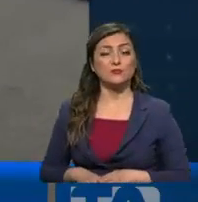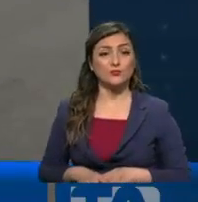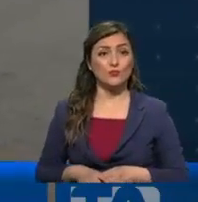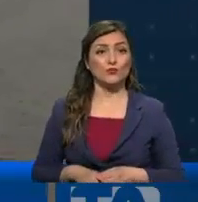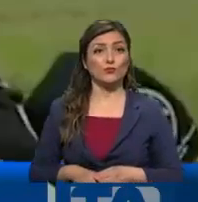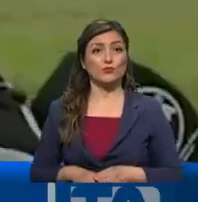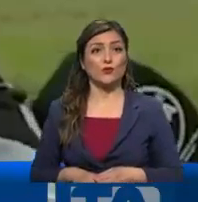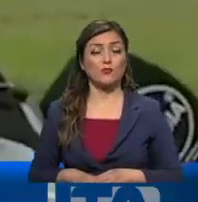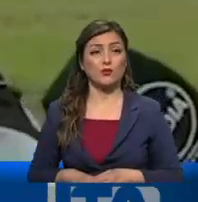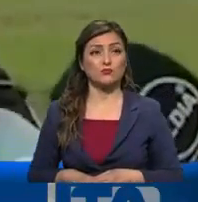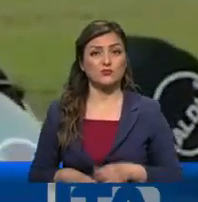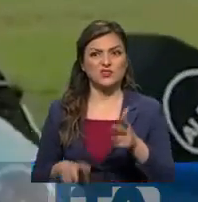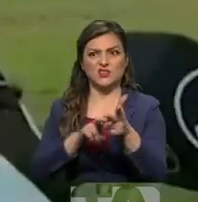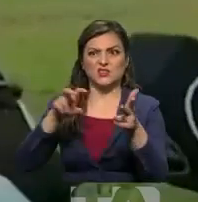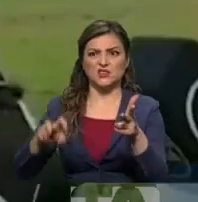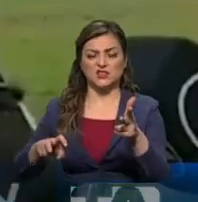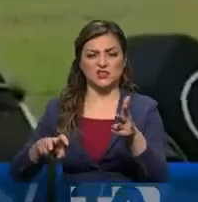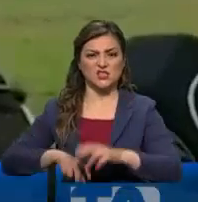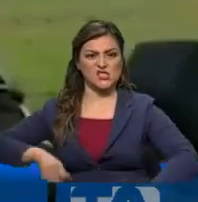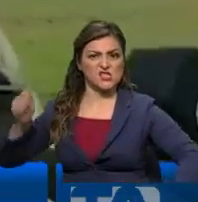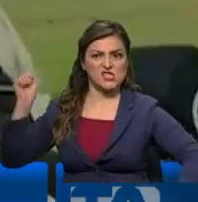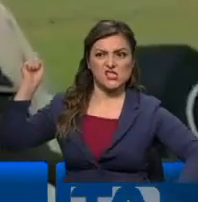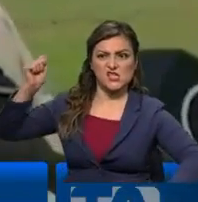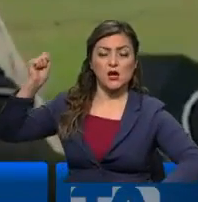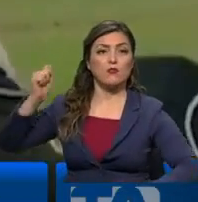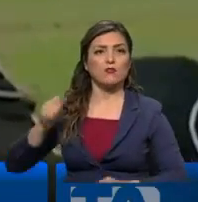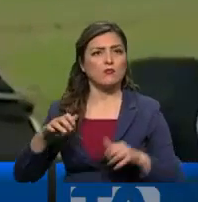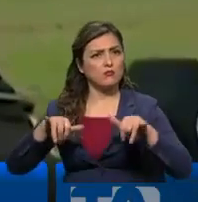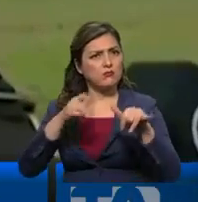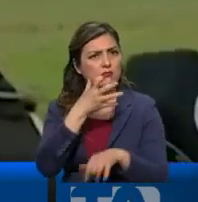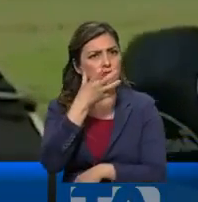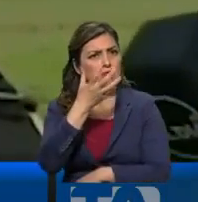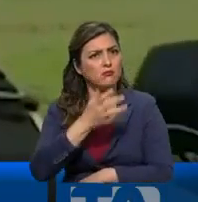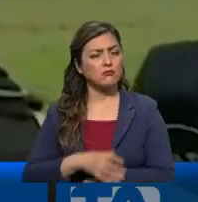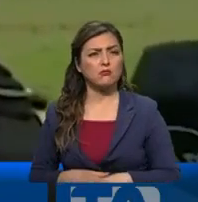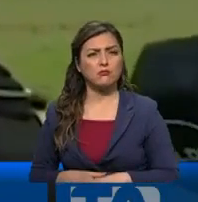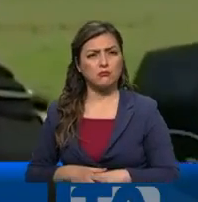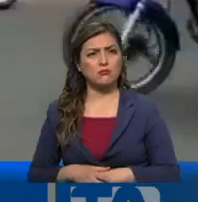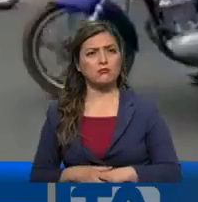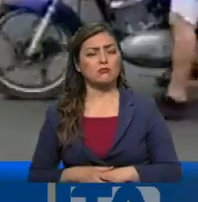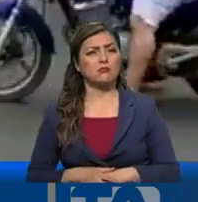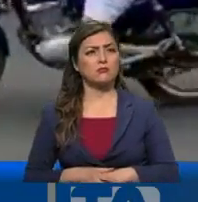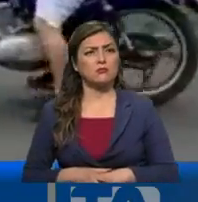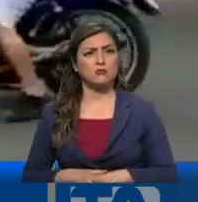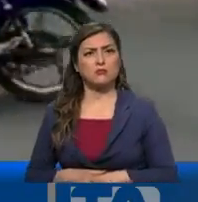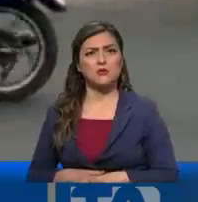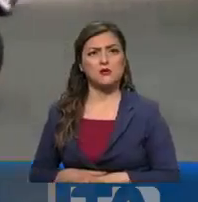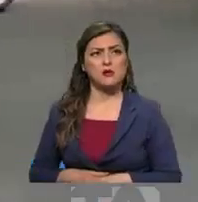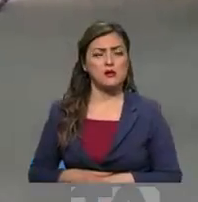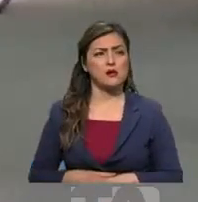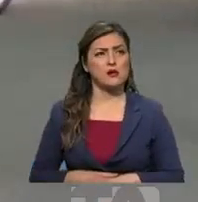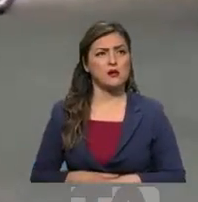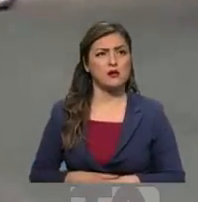persona se baja totalmente agresiva a tratar de victimar a un segundo funcionario de policía. En ese momento, de